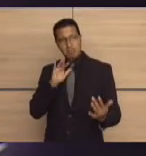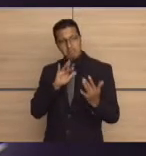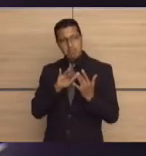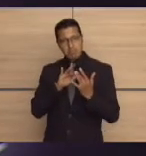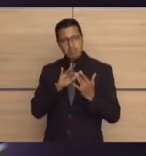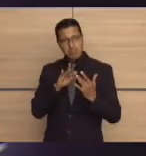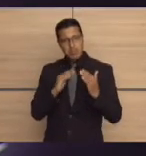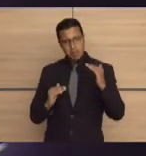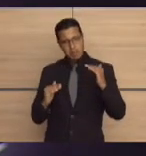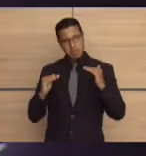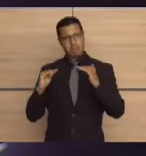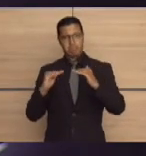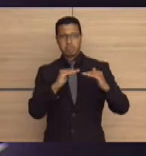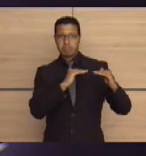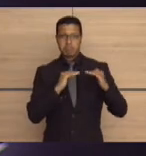equilibrios.